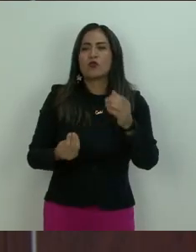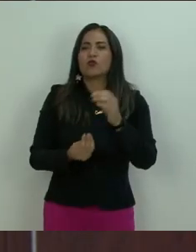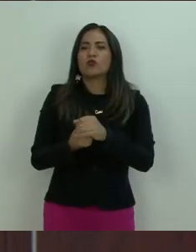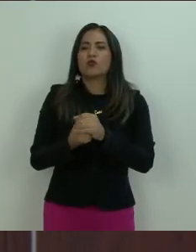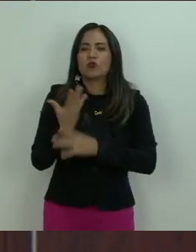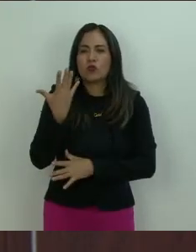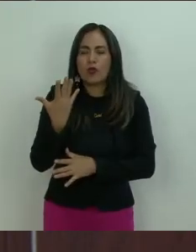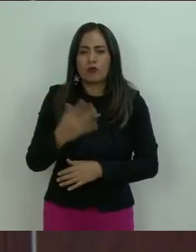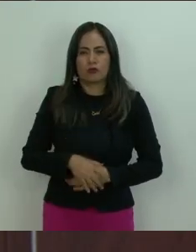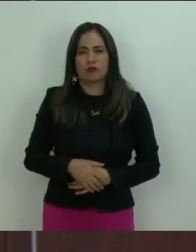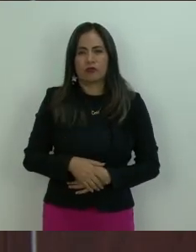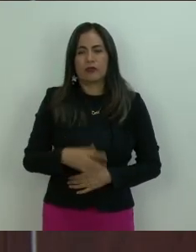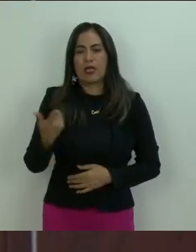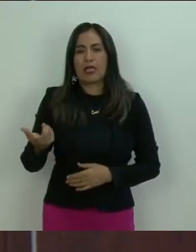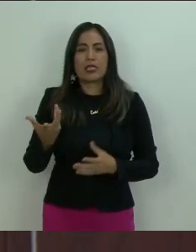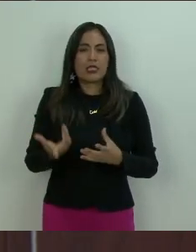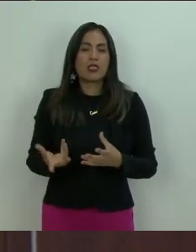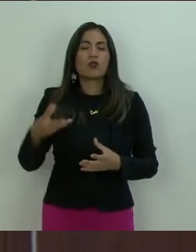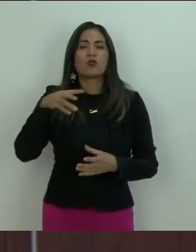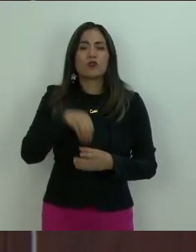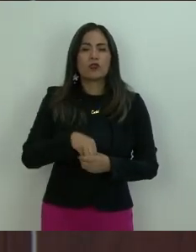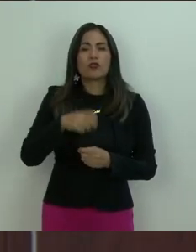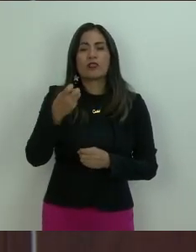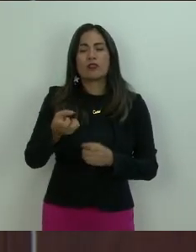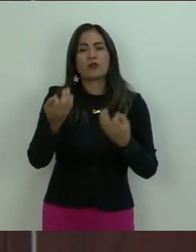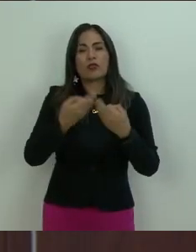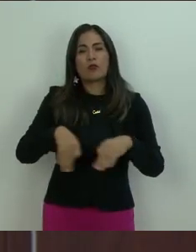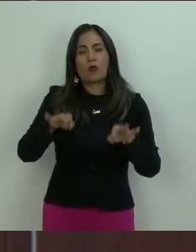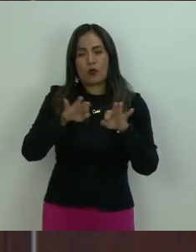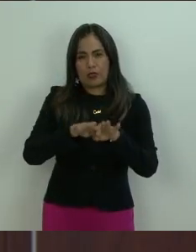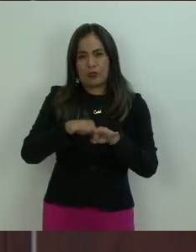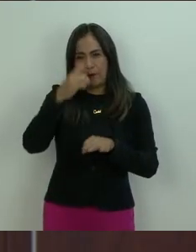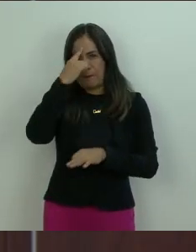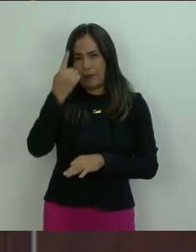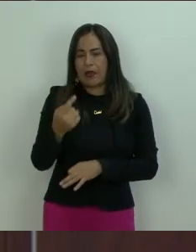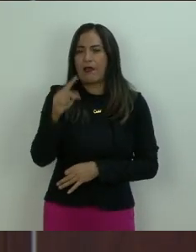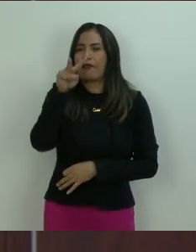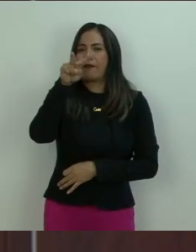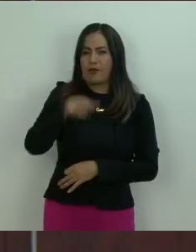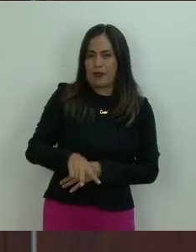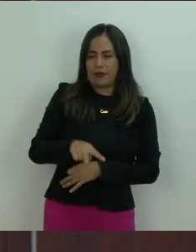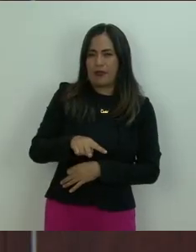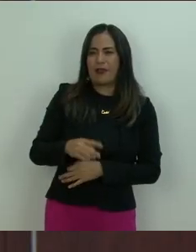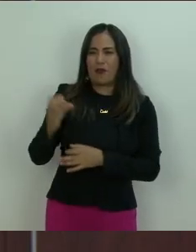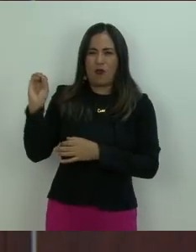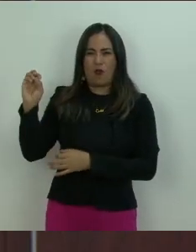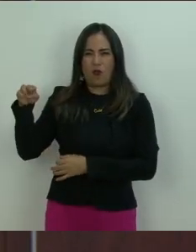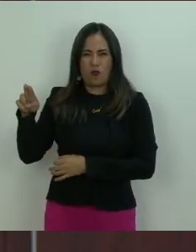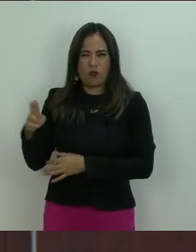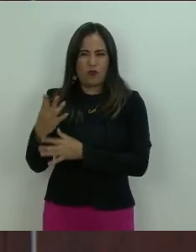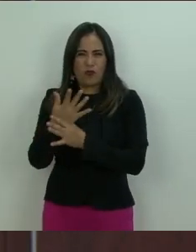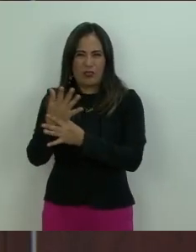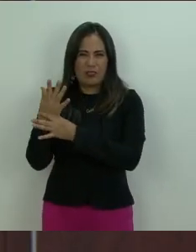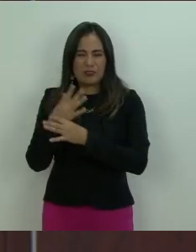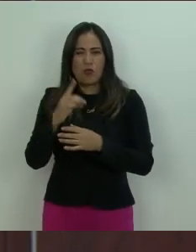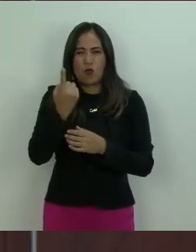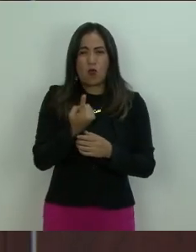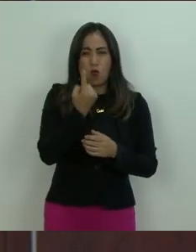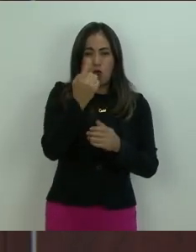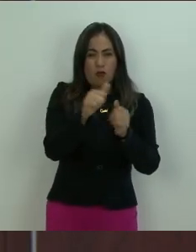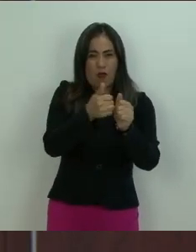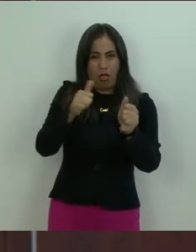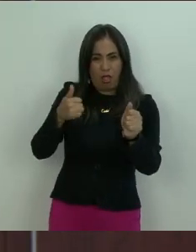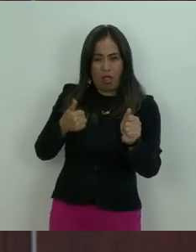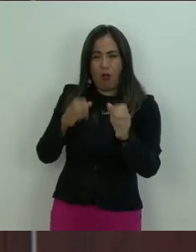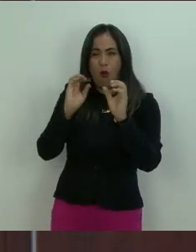donde la inclusión sea la clave para que efectivamente, con el lema de Naciones Unidas, nadie se quede atrás y nadie